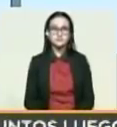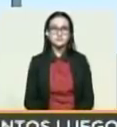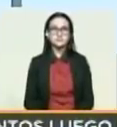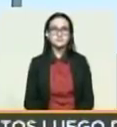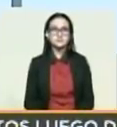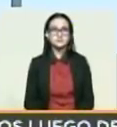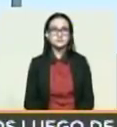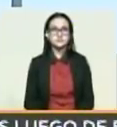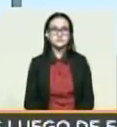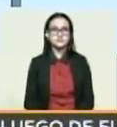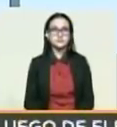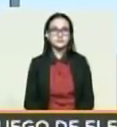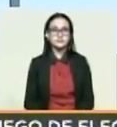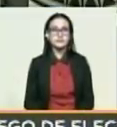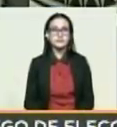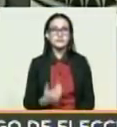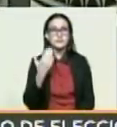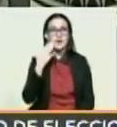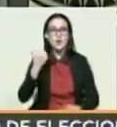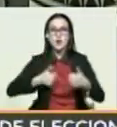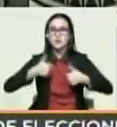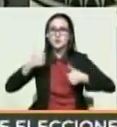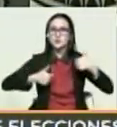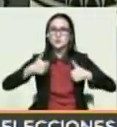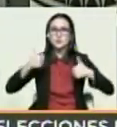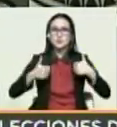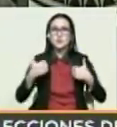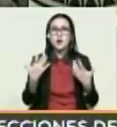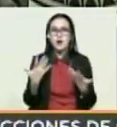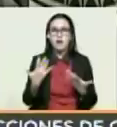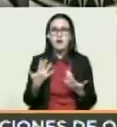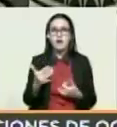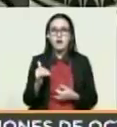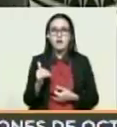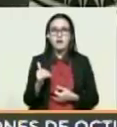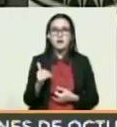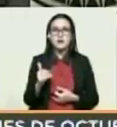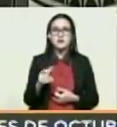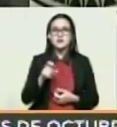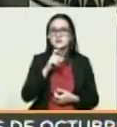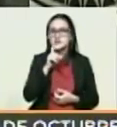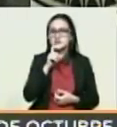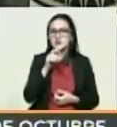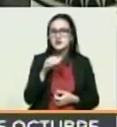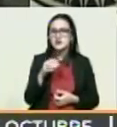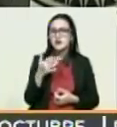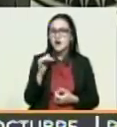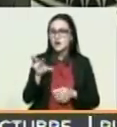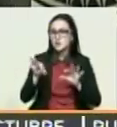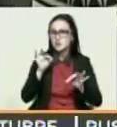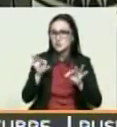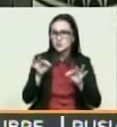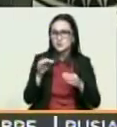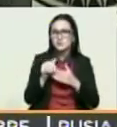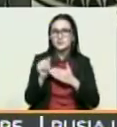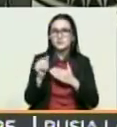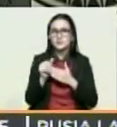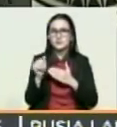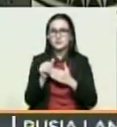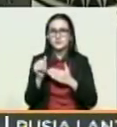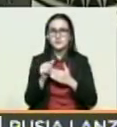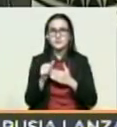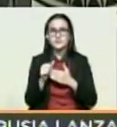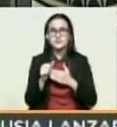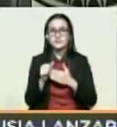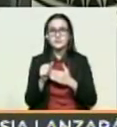hay una distinción no hay subasta de contingencia lo que hay una subasta donde existen oferentes de divisas que están colocando su